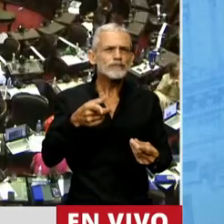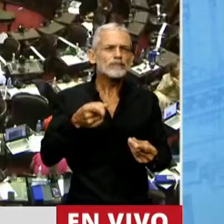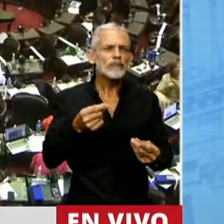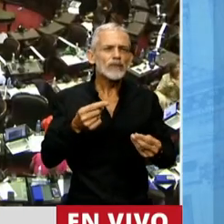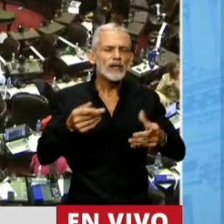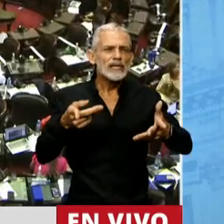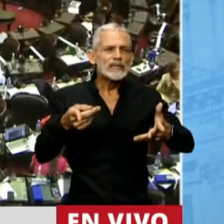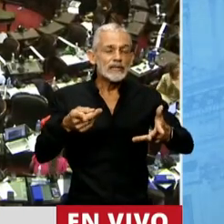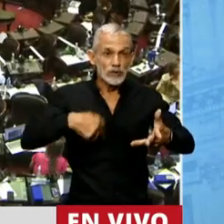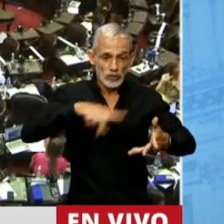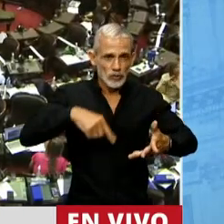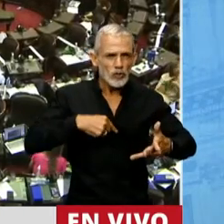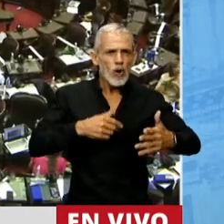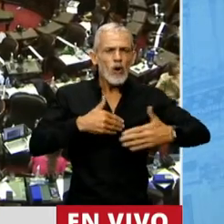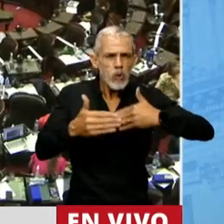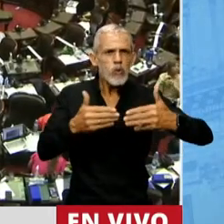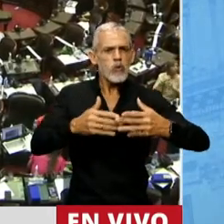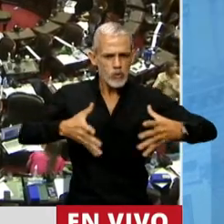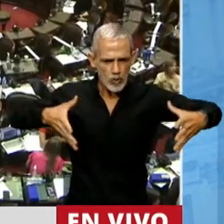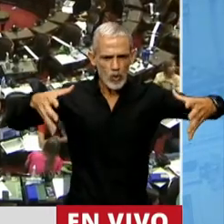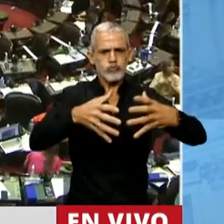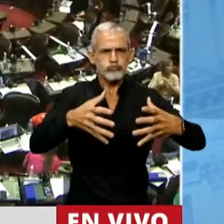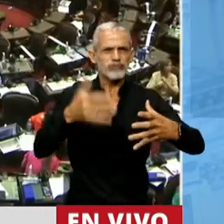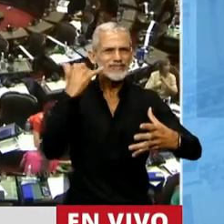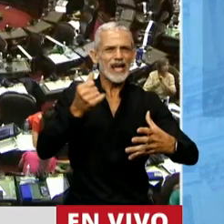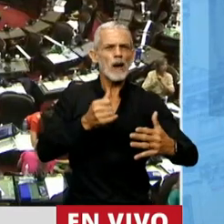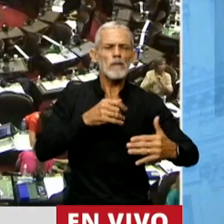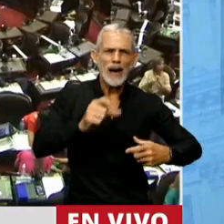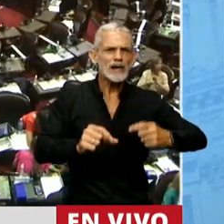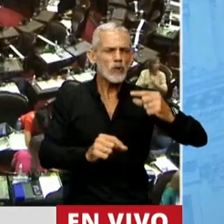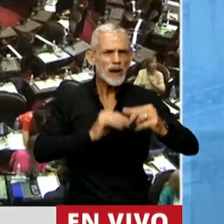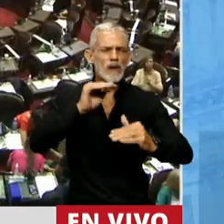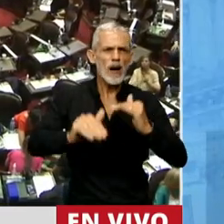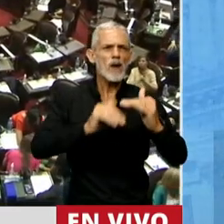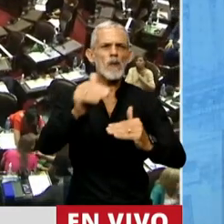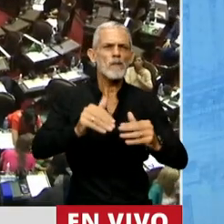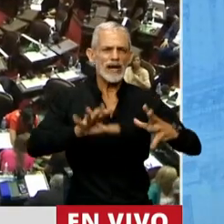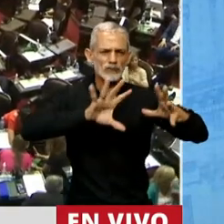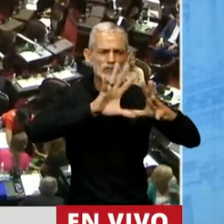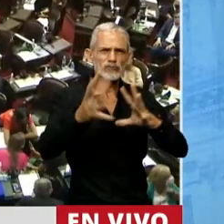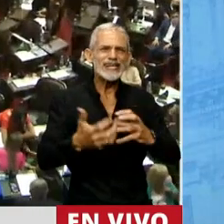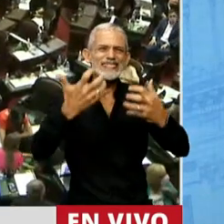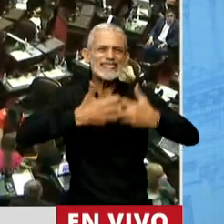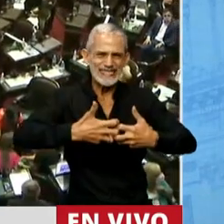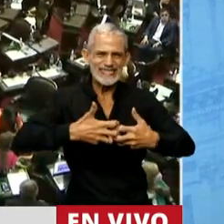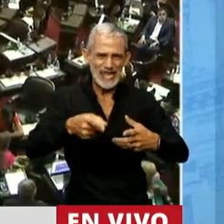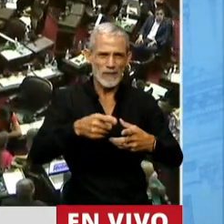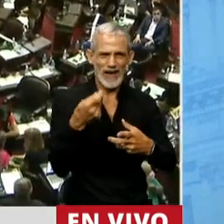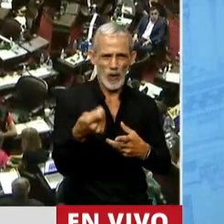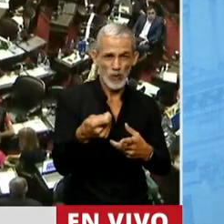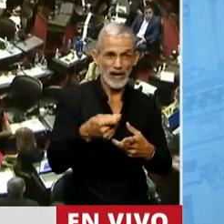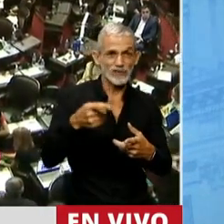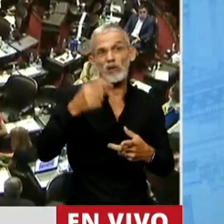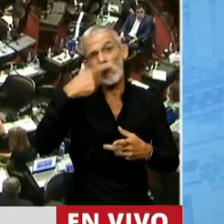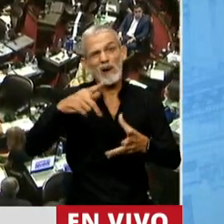edificio que construimos? Porque fue un edificio, paso a paso, el edificio que destruyó después el macrismo y que